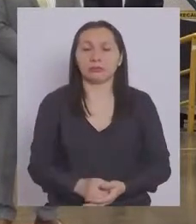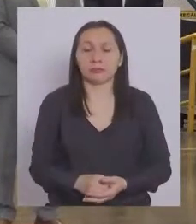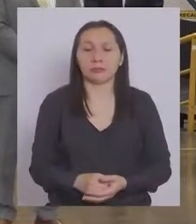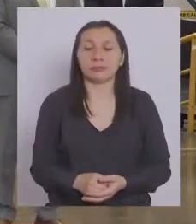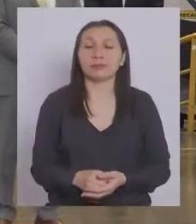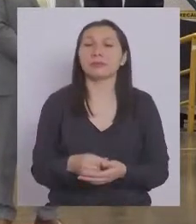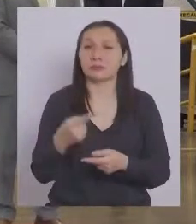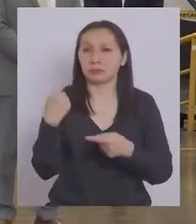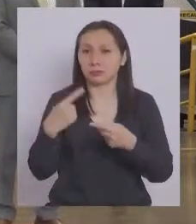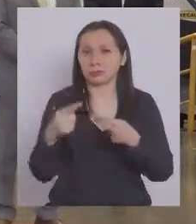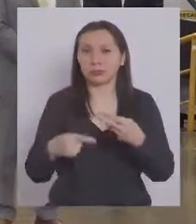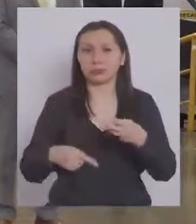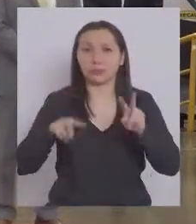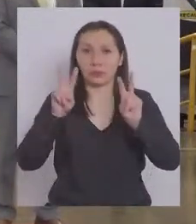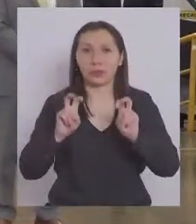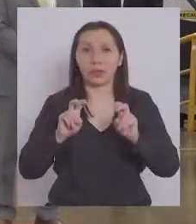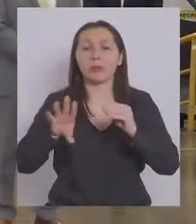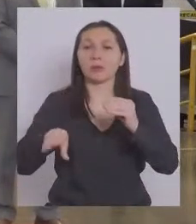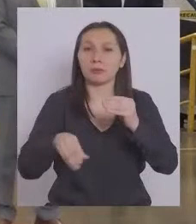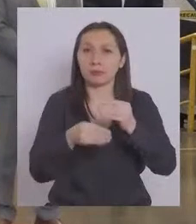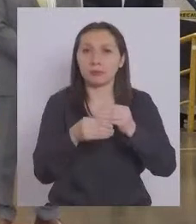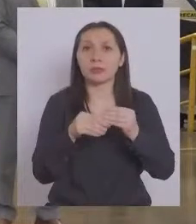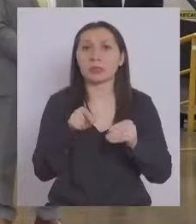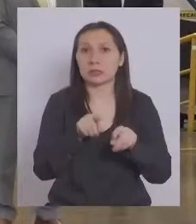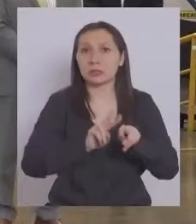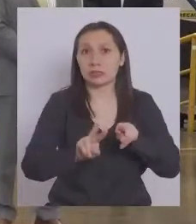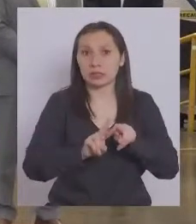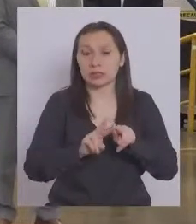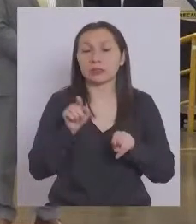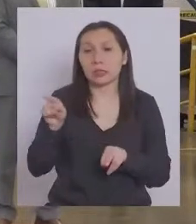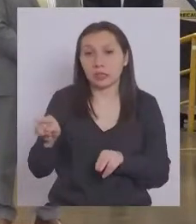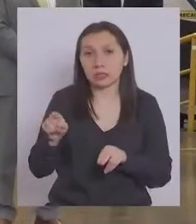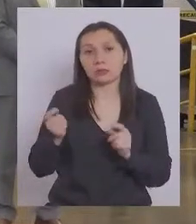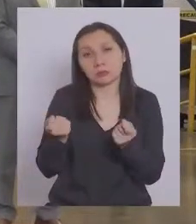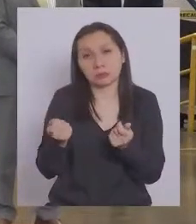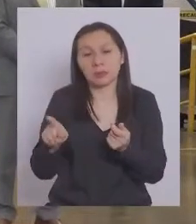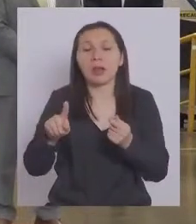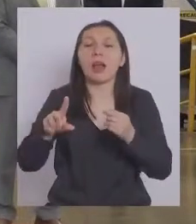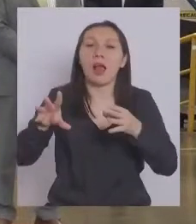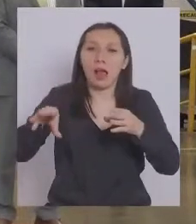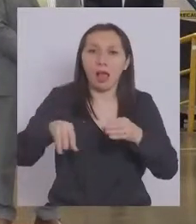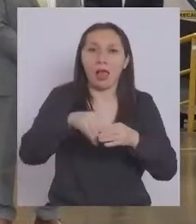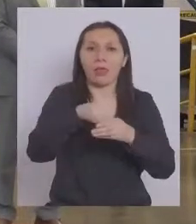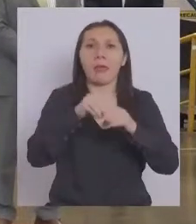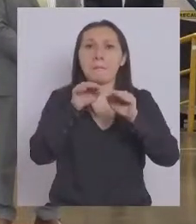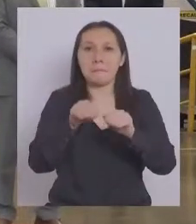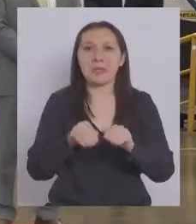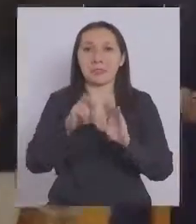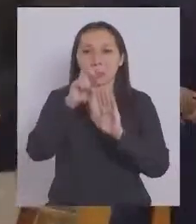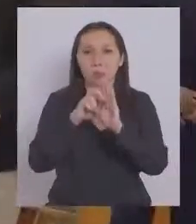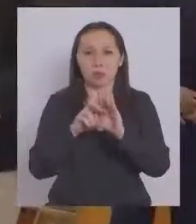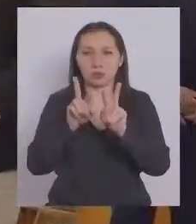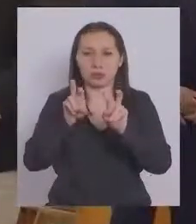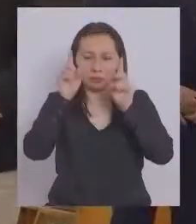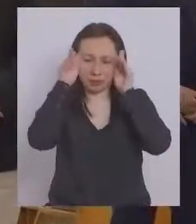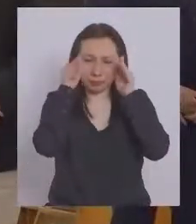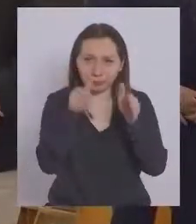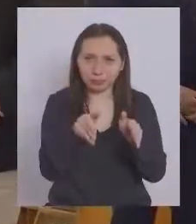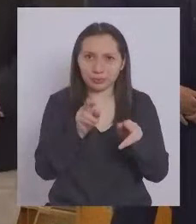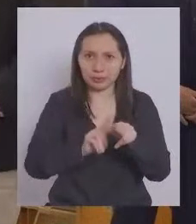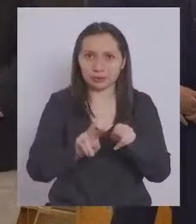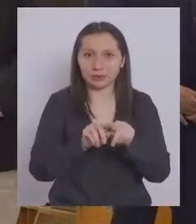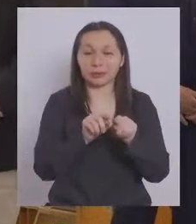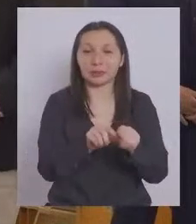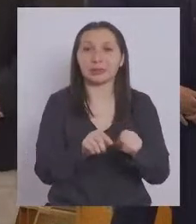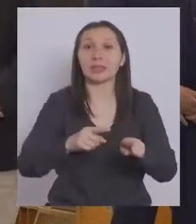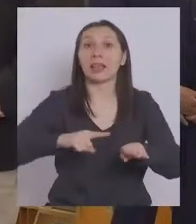Hay una serie de otros elementos complementarios como esos que forman parte de este mismo proyecto.